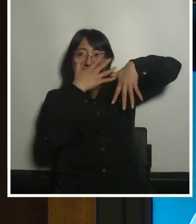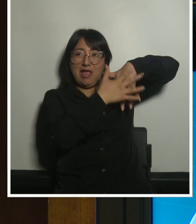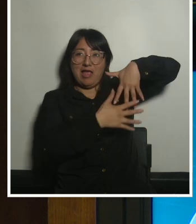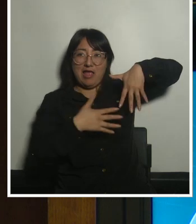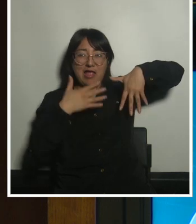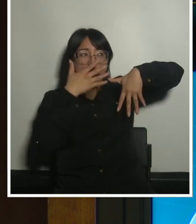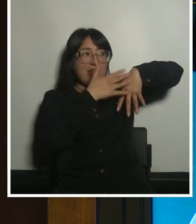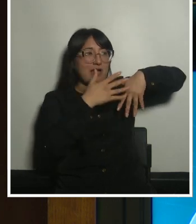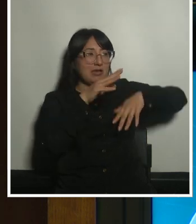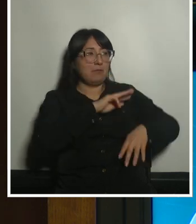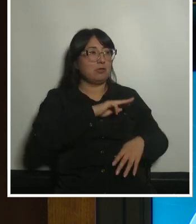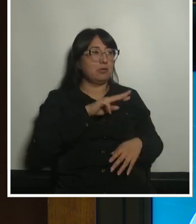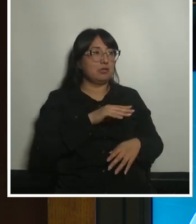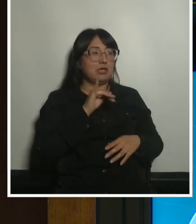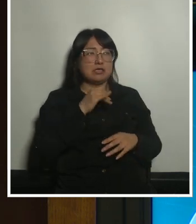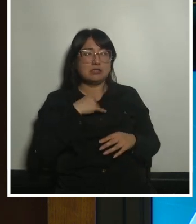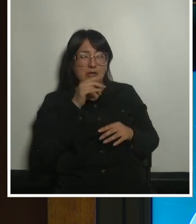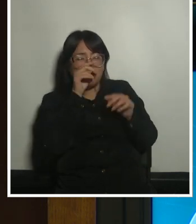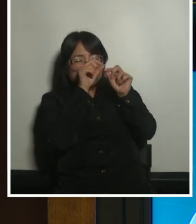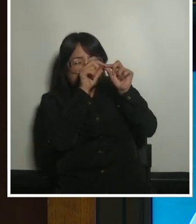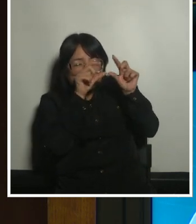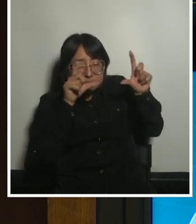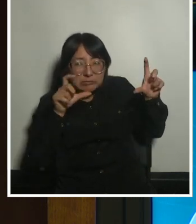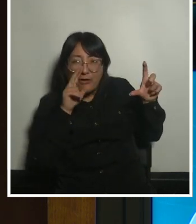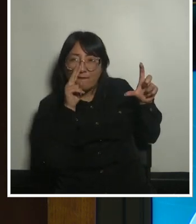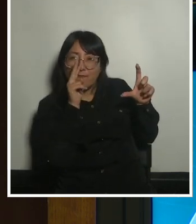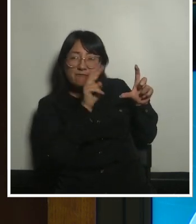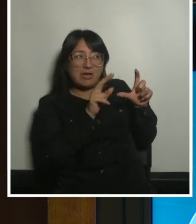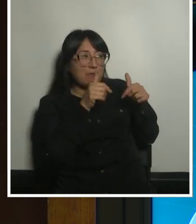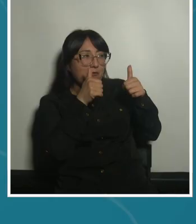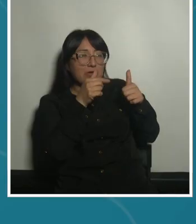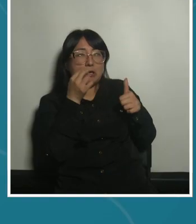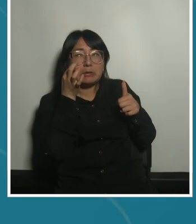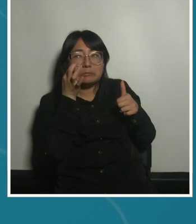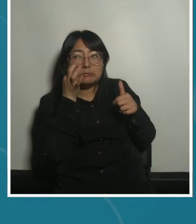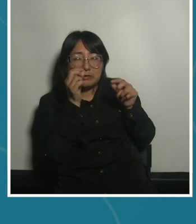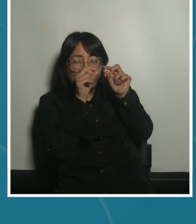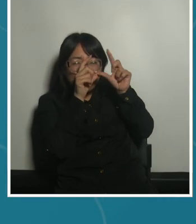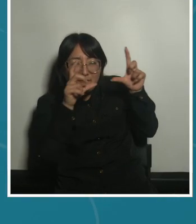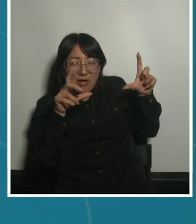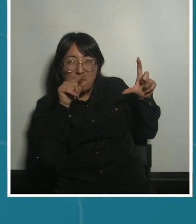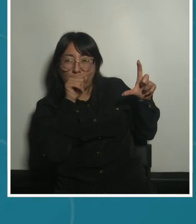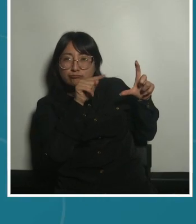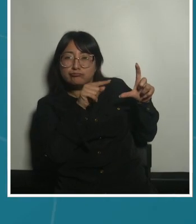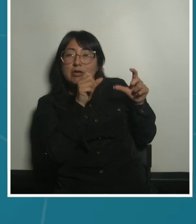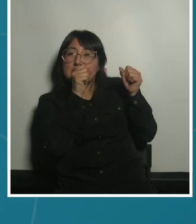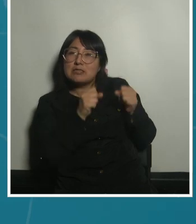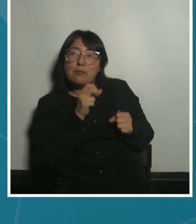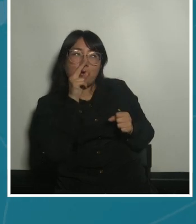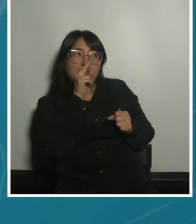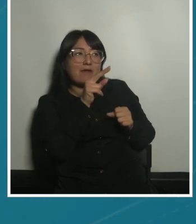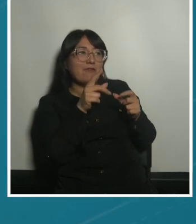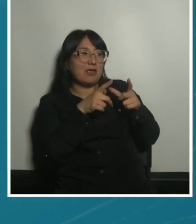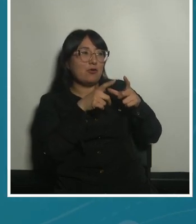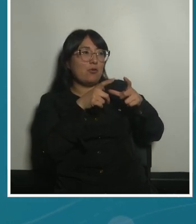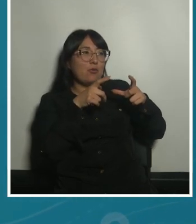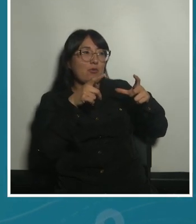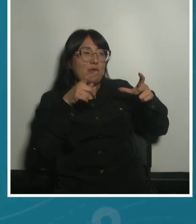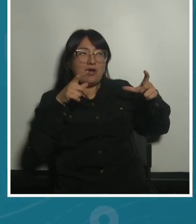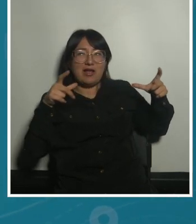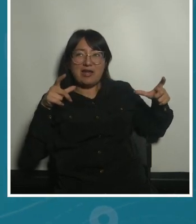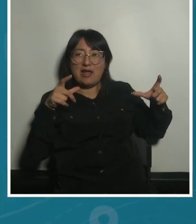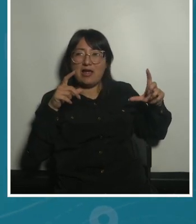área, si uno agudiza bien acá el ojo, puede verse como un gran tómbolo